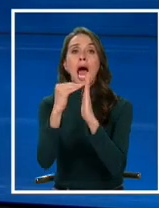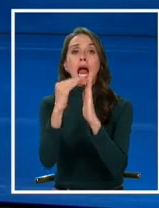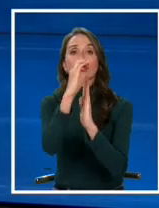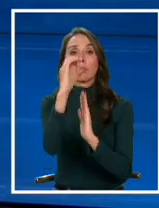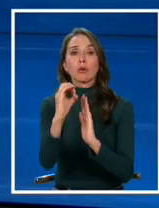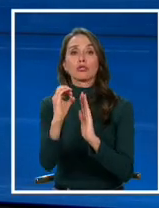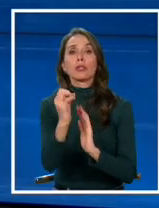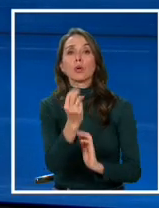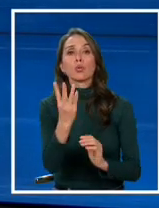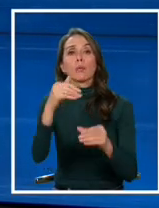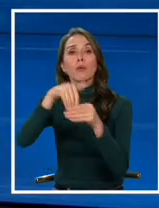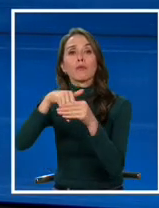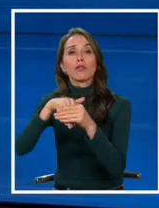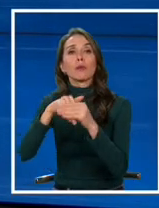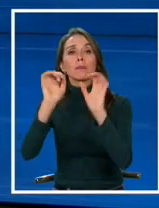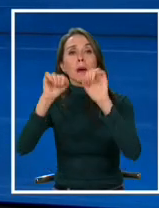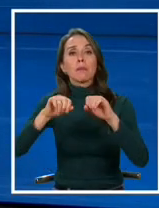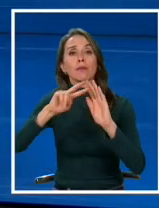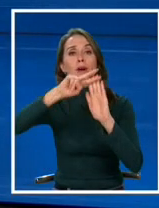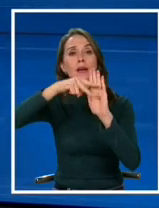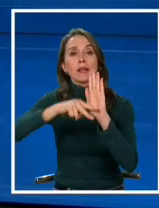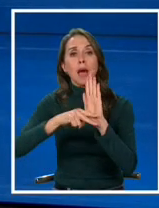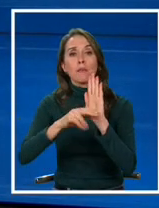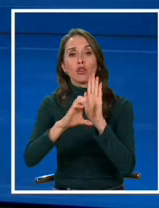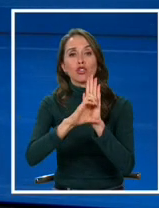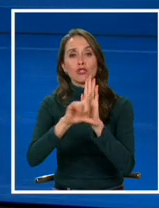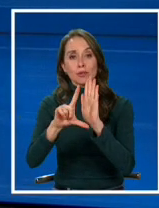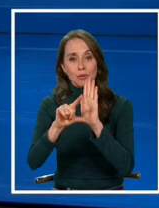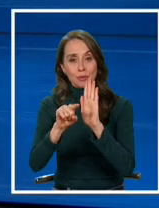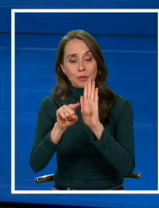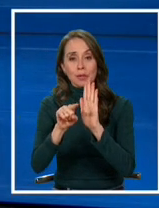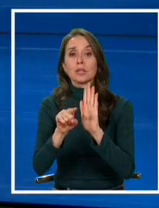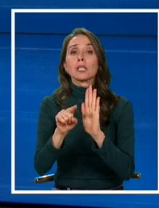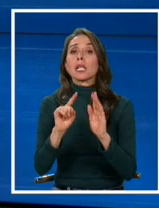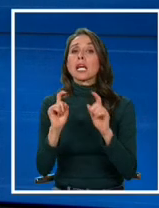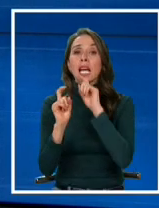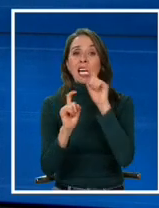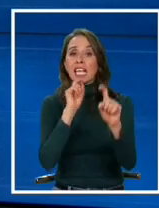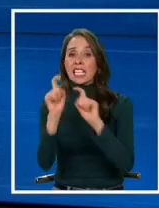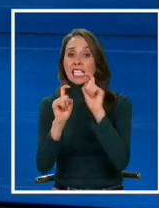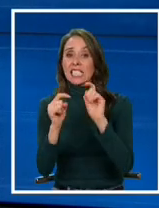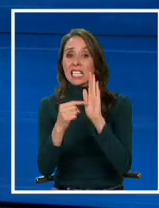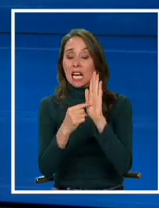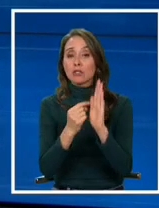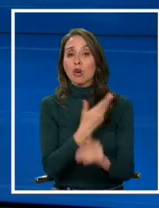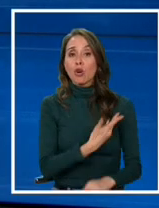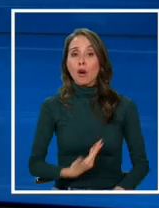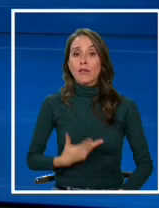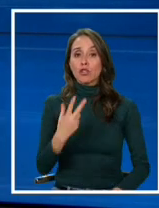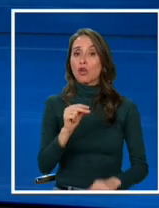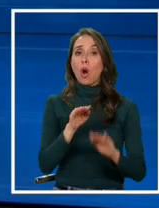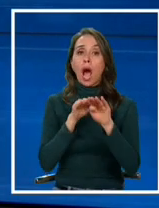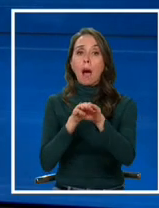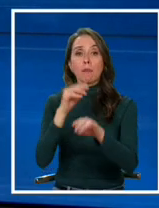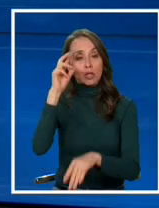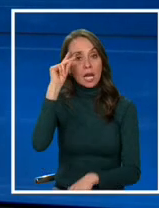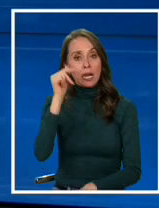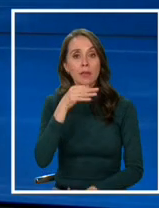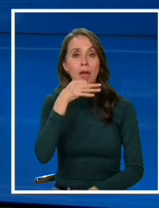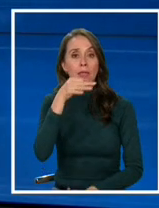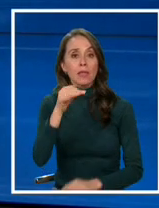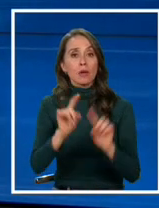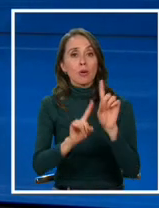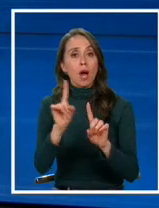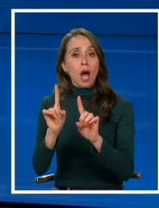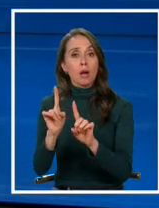reformar el texto constitucional las críticas a esta iniciativa han surgido de varios sectores e incluso el gobierno no apoyaría la idea Como revelaron